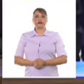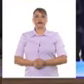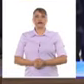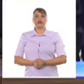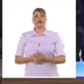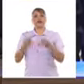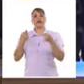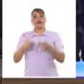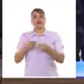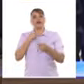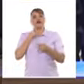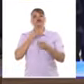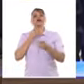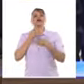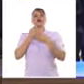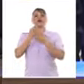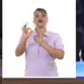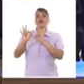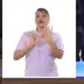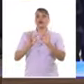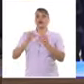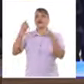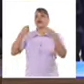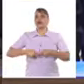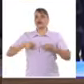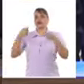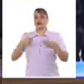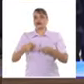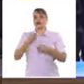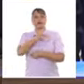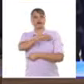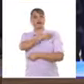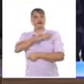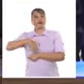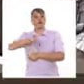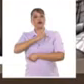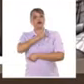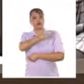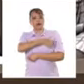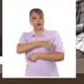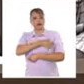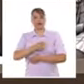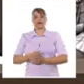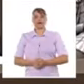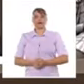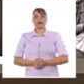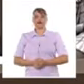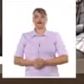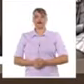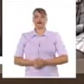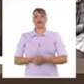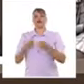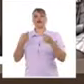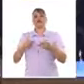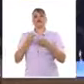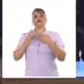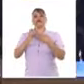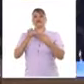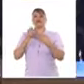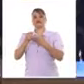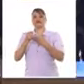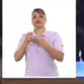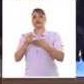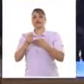permita preservar los derechos inalienables del pueblo palestino, apoyar el pronto